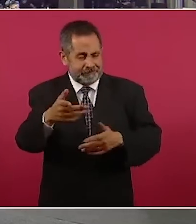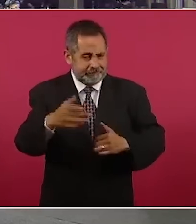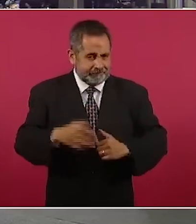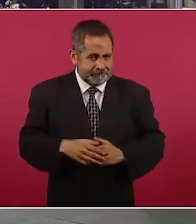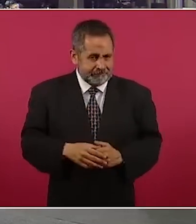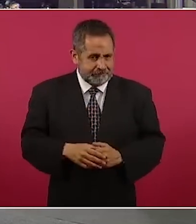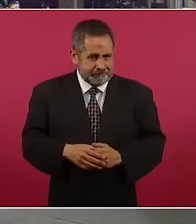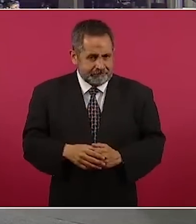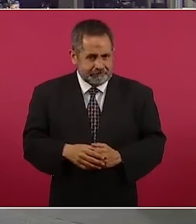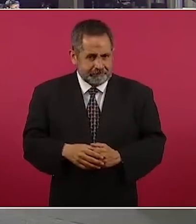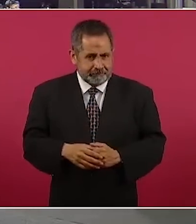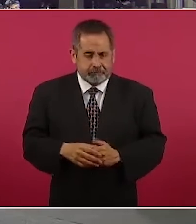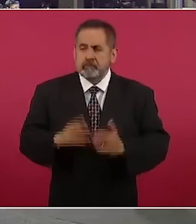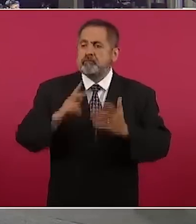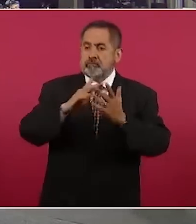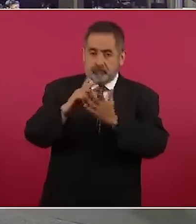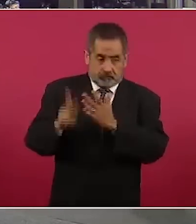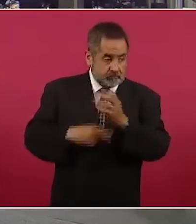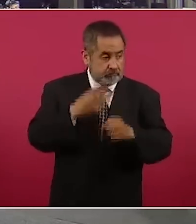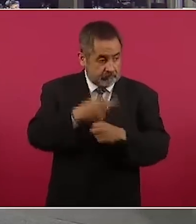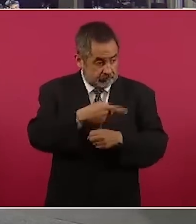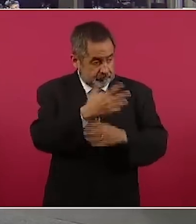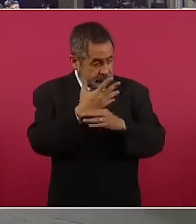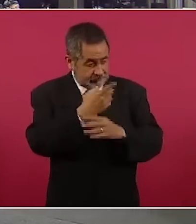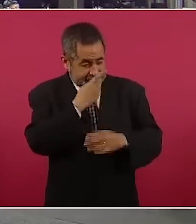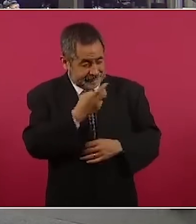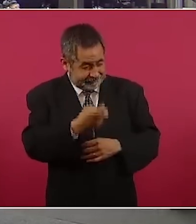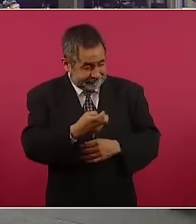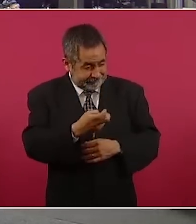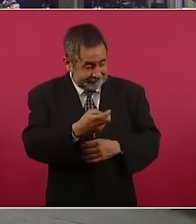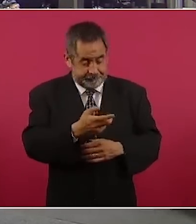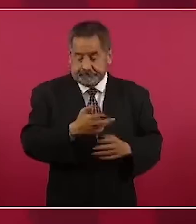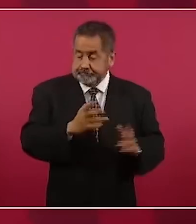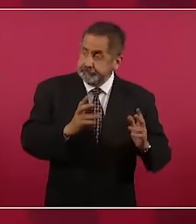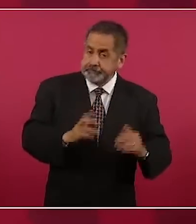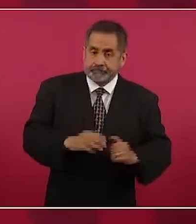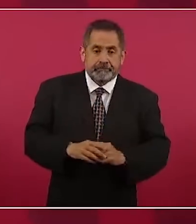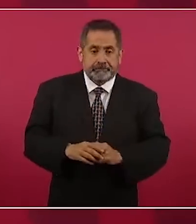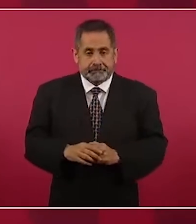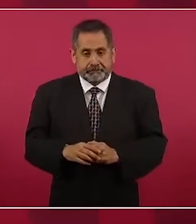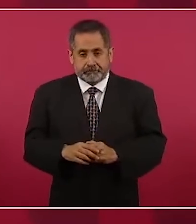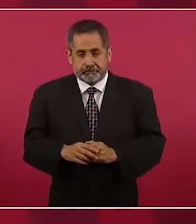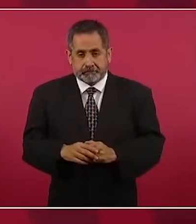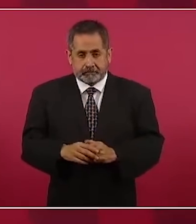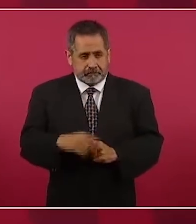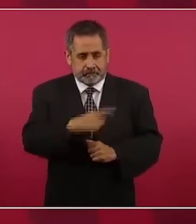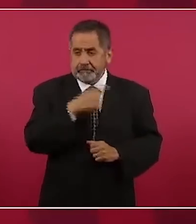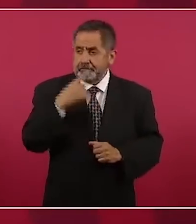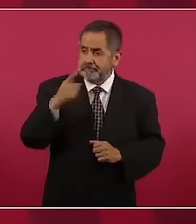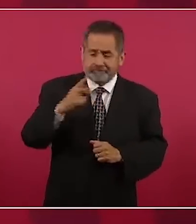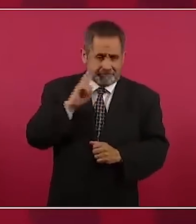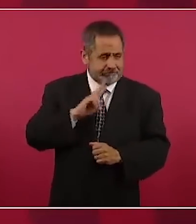A ratificar la denuncia.